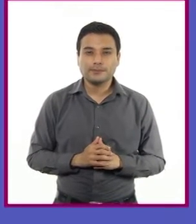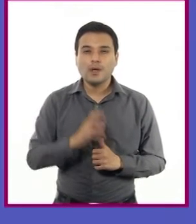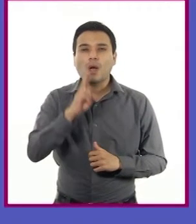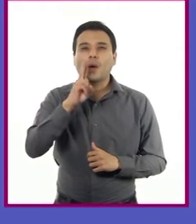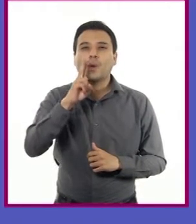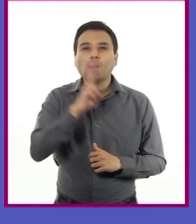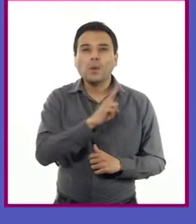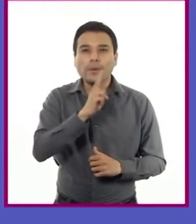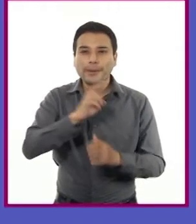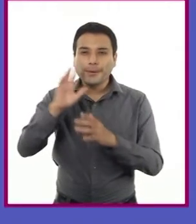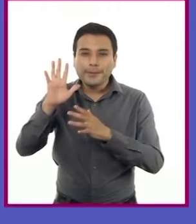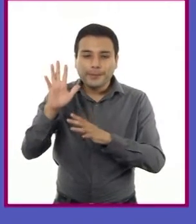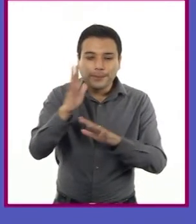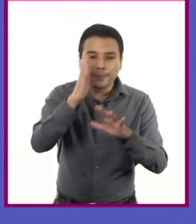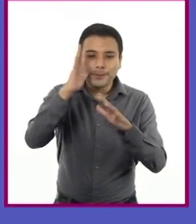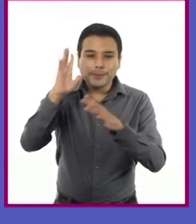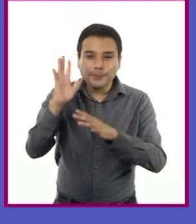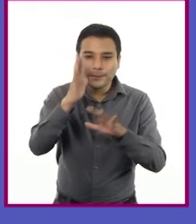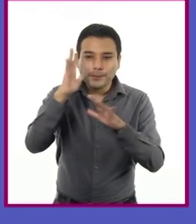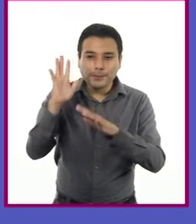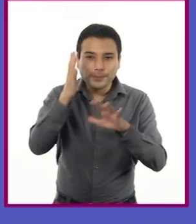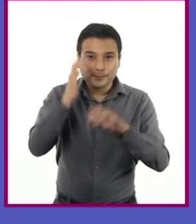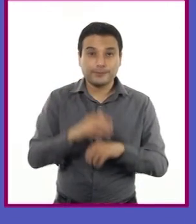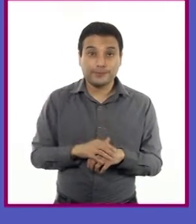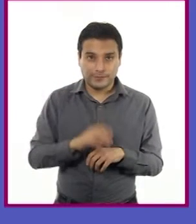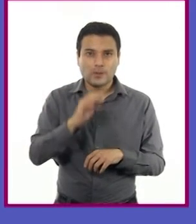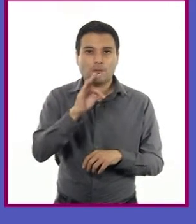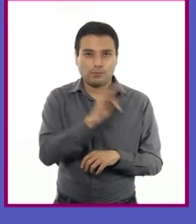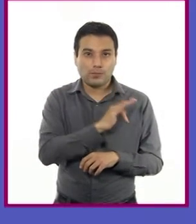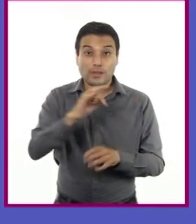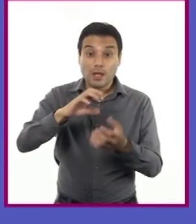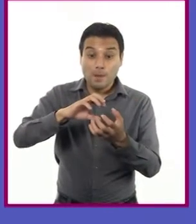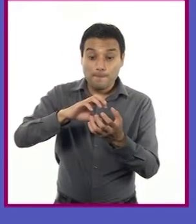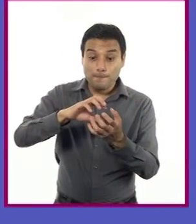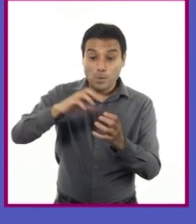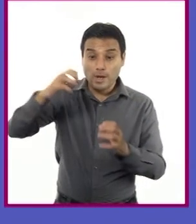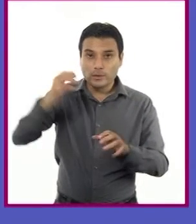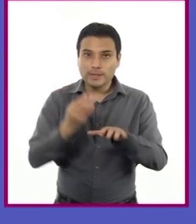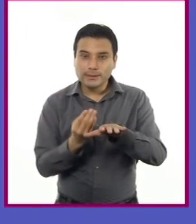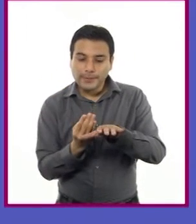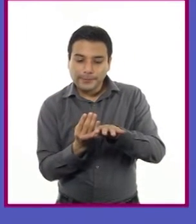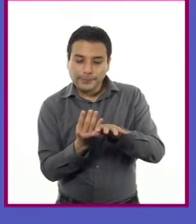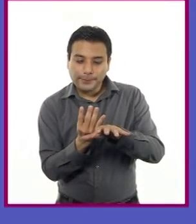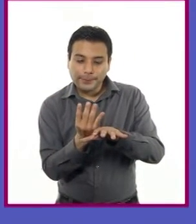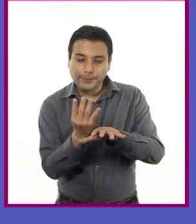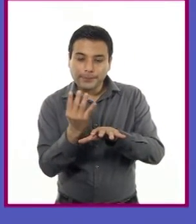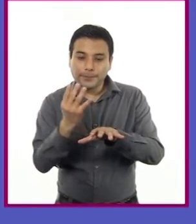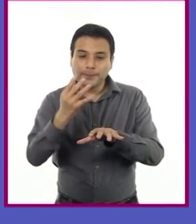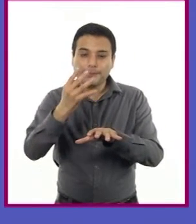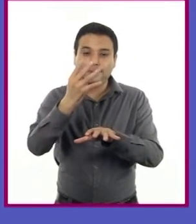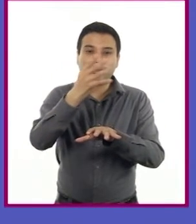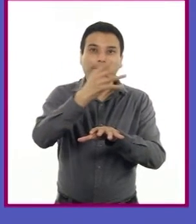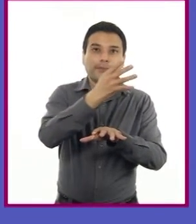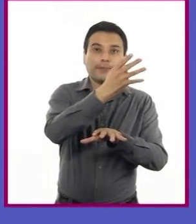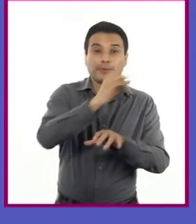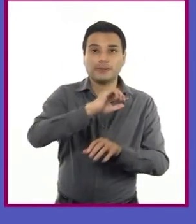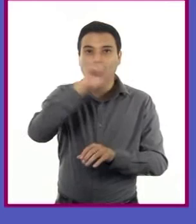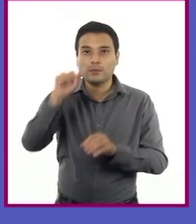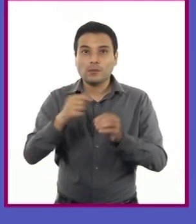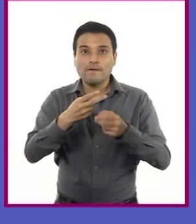brisa alcanza para arrastrar lejos las moléculas y permitir el incremento de la